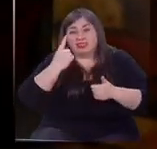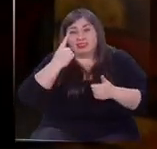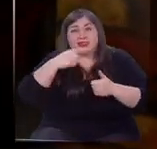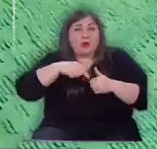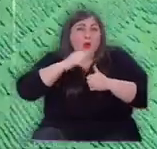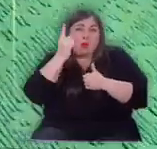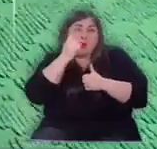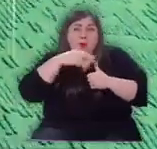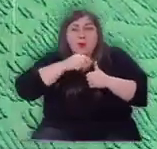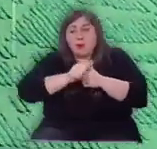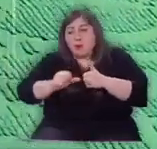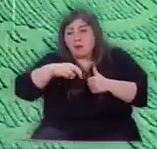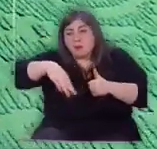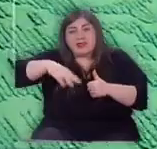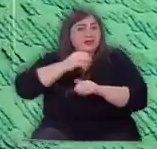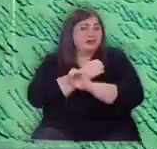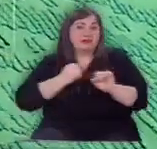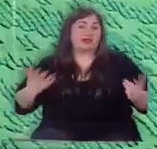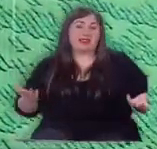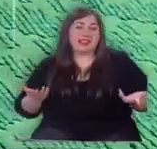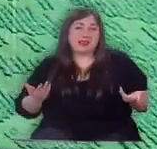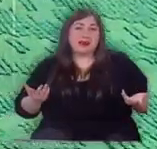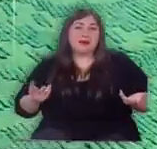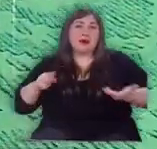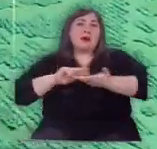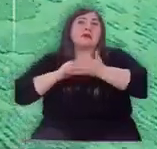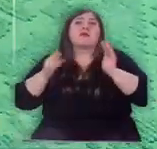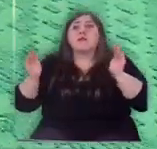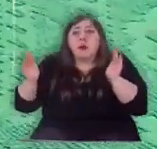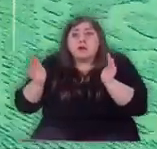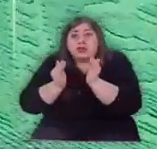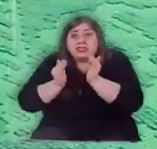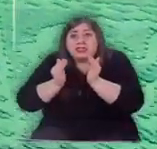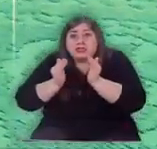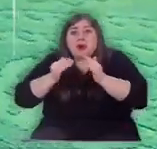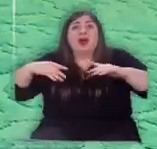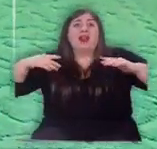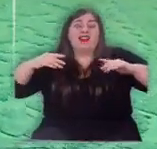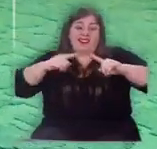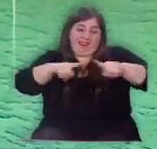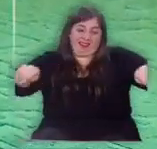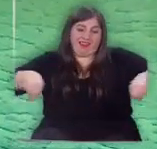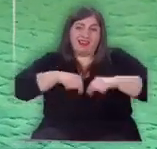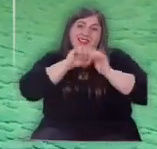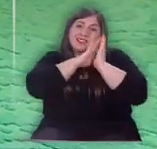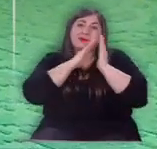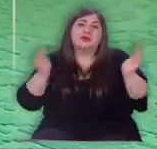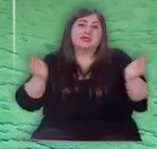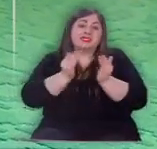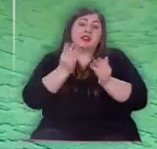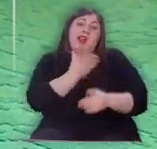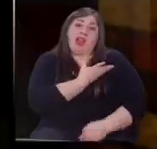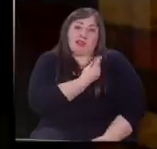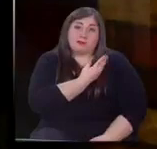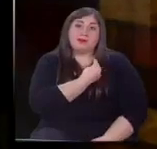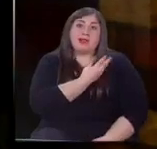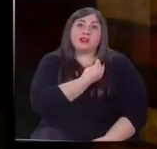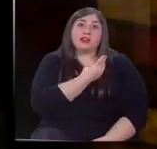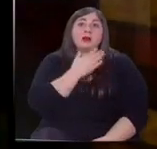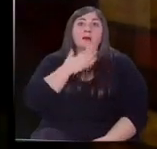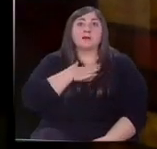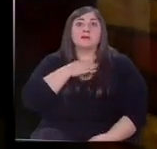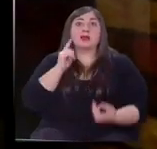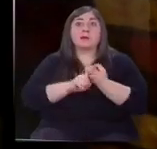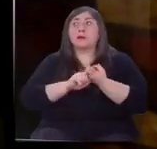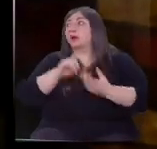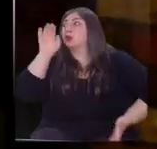No podemos tener un metro de diferencia, yeah, por el problema que las habitaciones son muy chicas. Yeah. Hay temor porque sale mi marido y